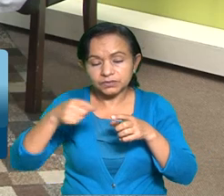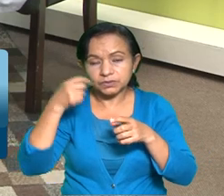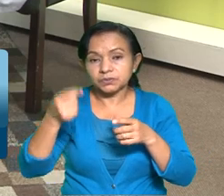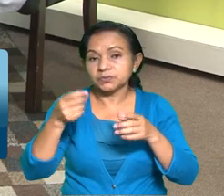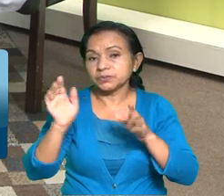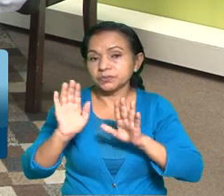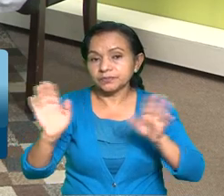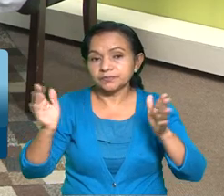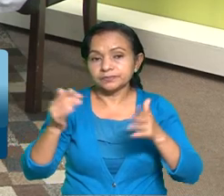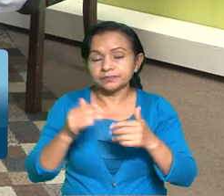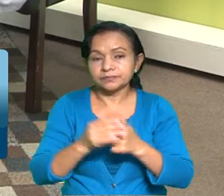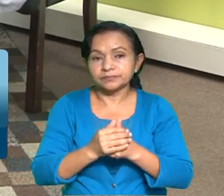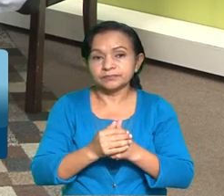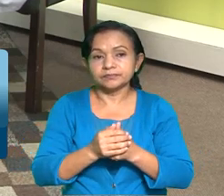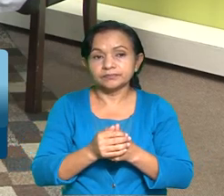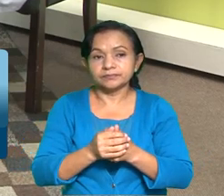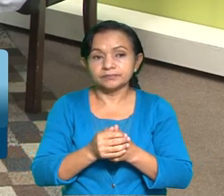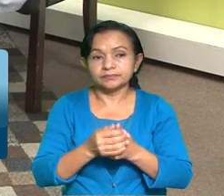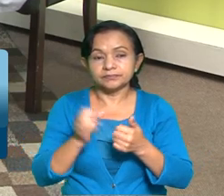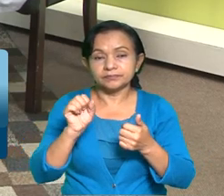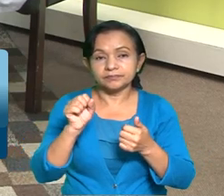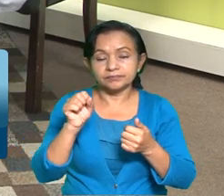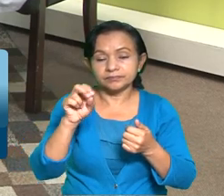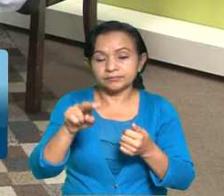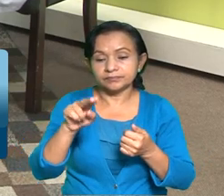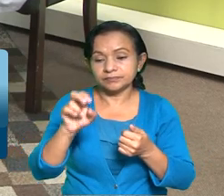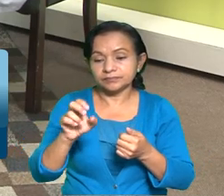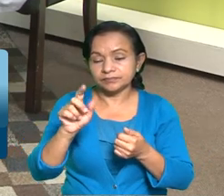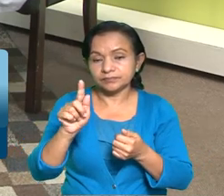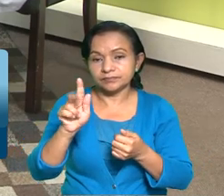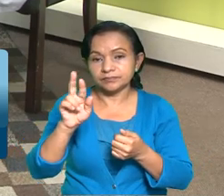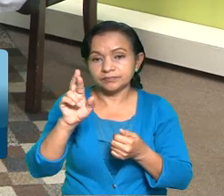dulces. Mientras si le damos alimentos neutros como